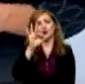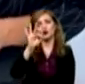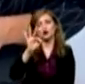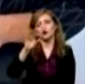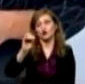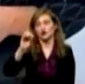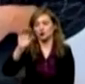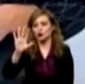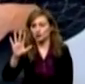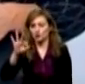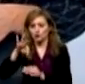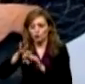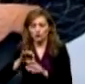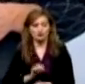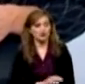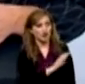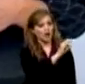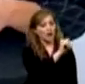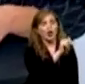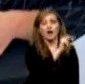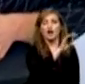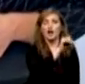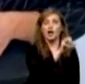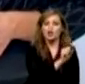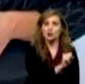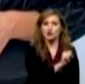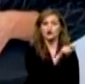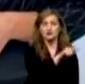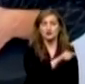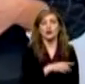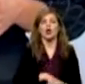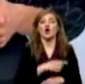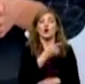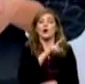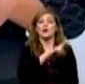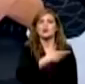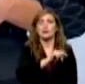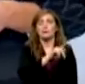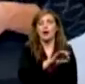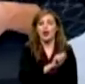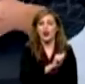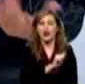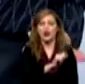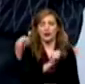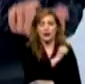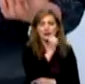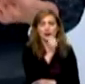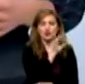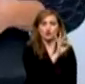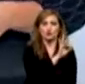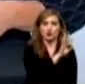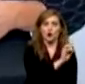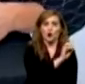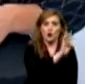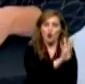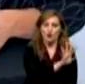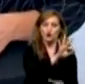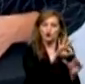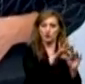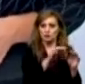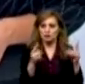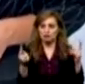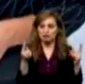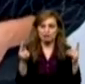905 votos a Paulo Cantos, de Huachapala Gana, y obtuvo 904 votos, es decir, solo un voto de diferencia